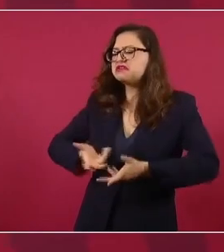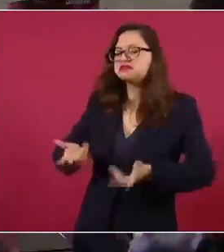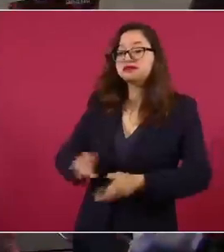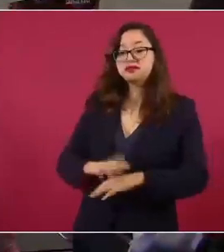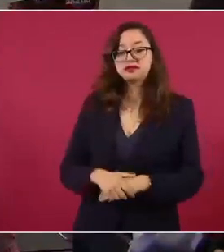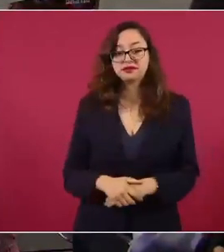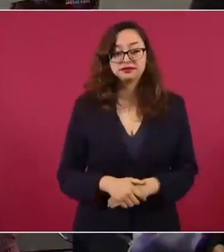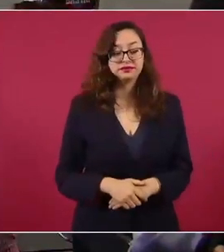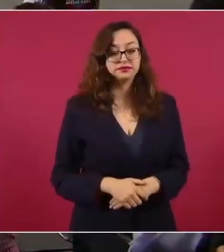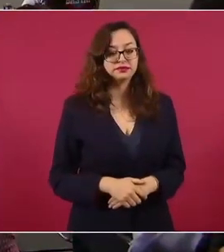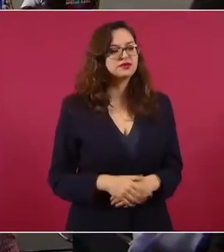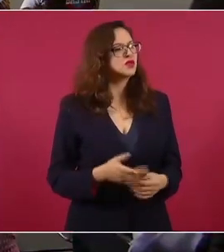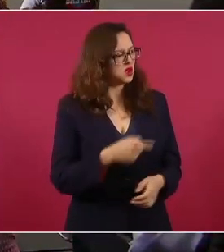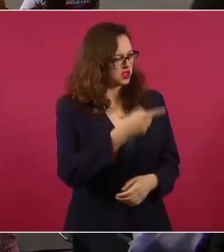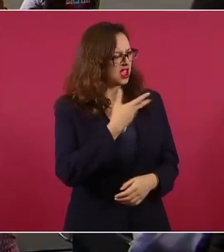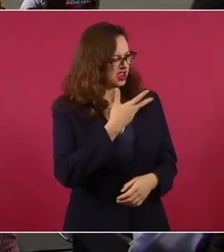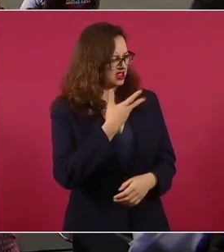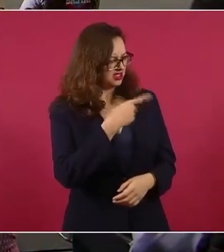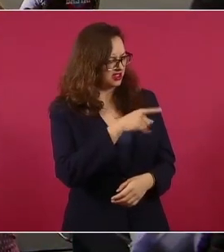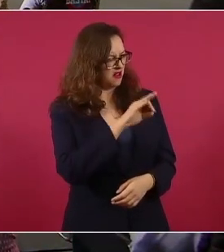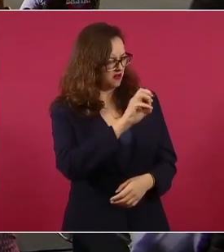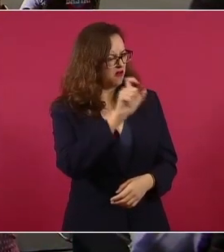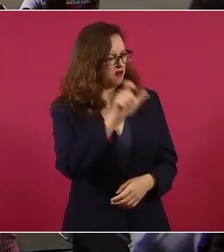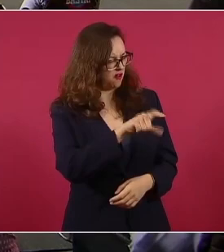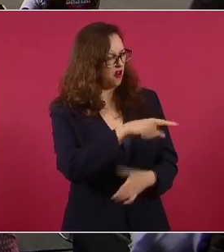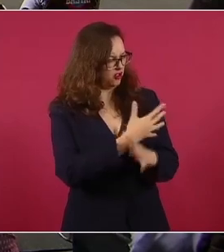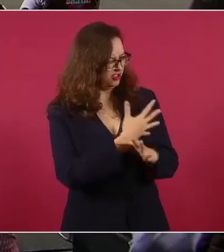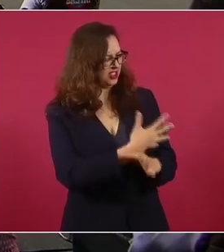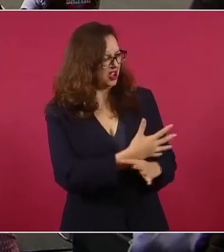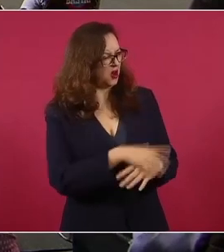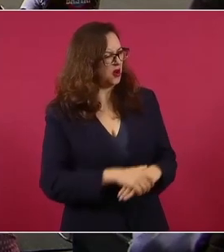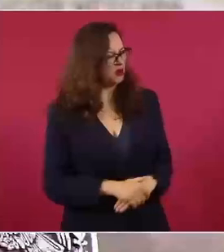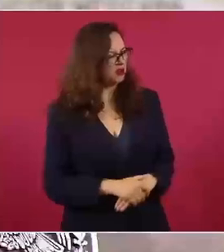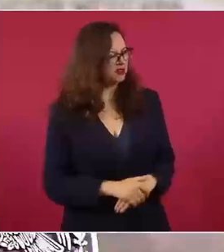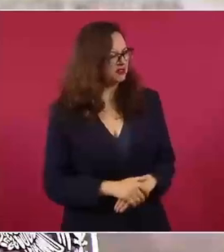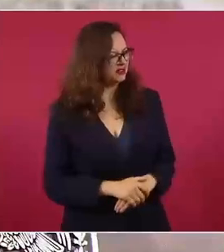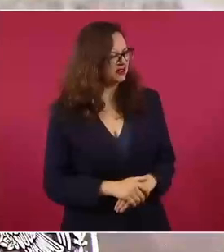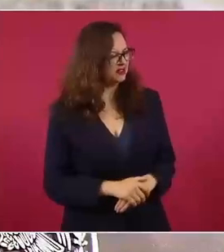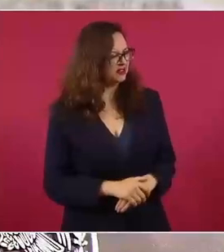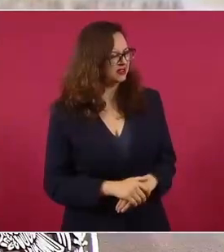¿No tendrás grabado algo de donde él dice